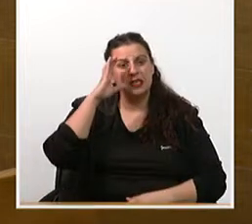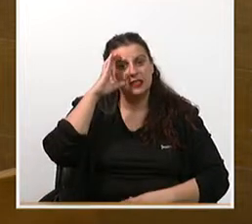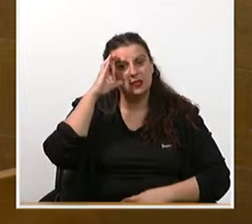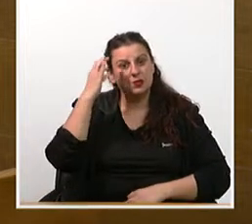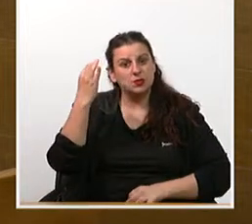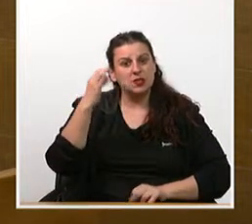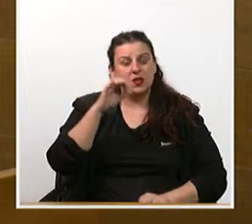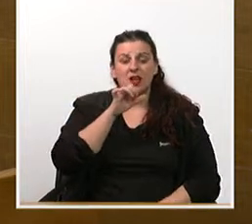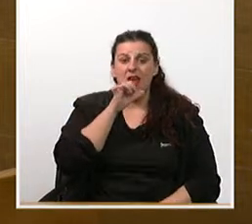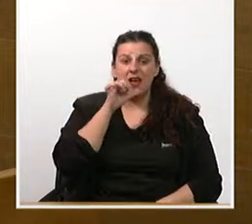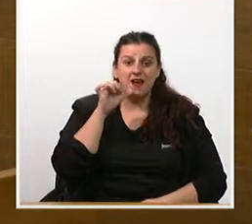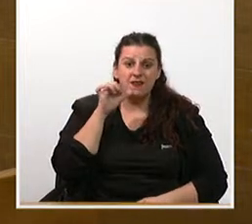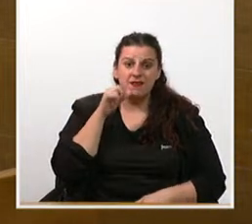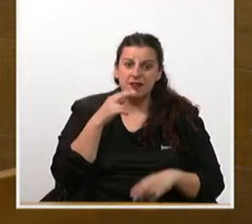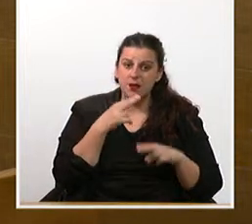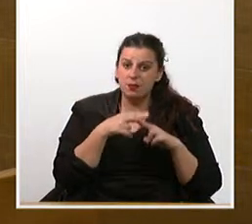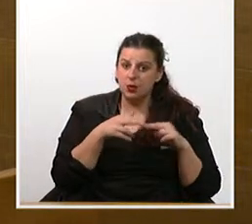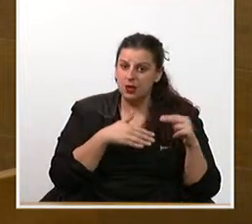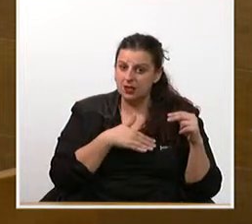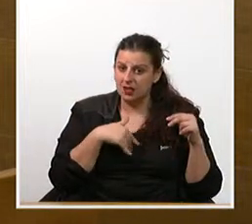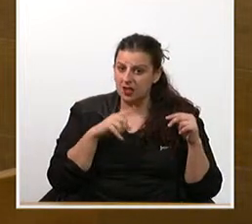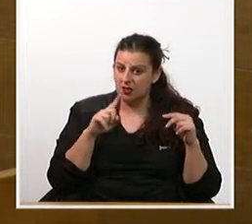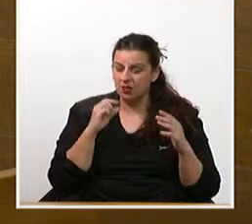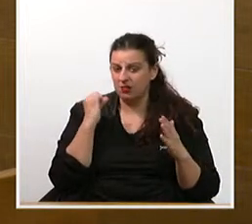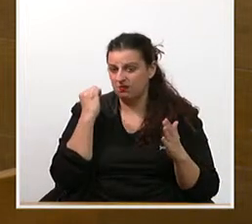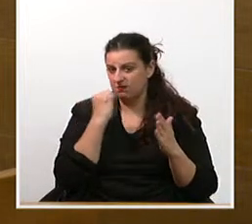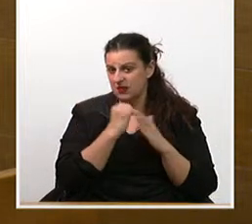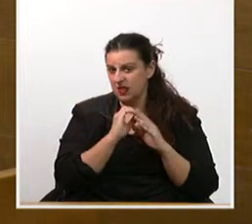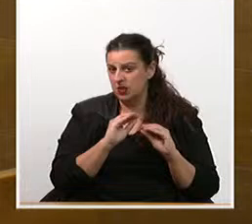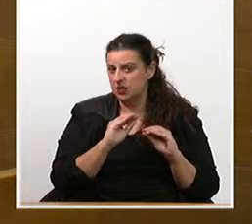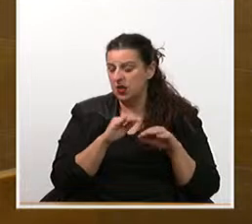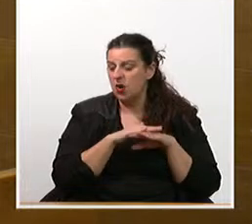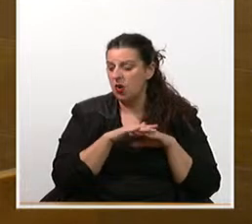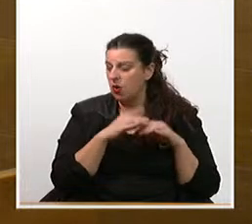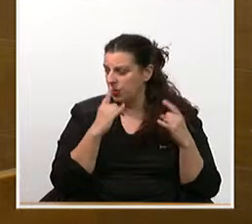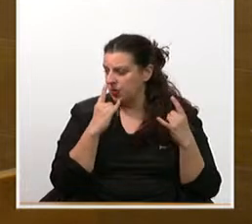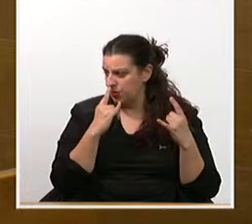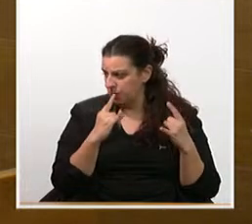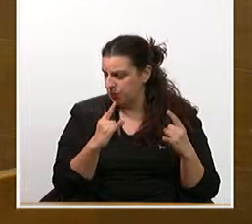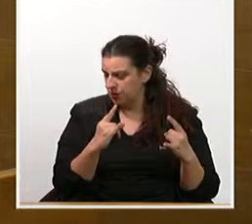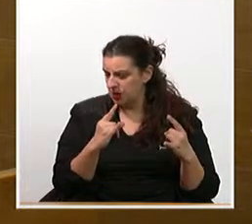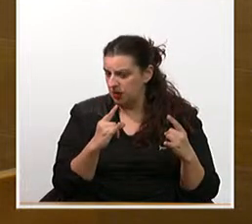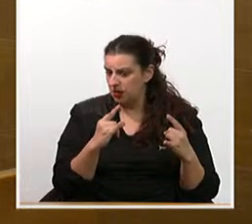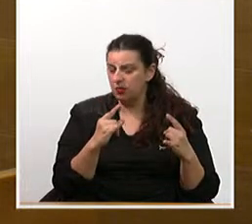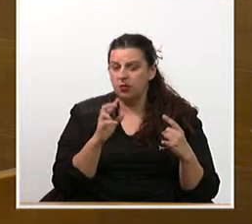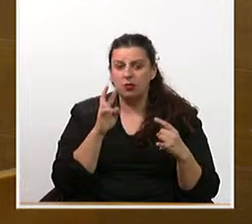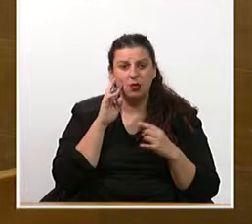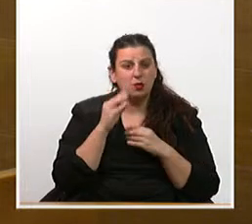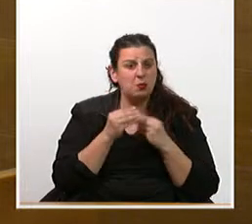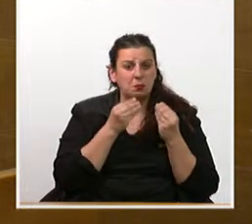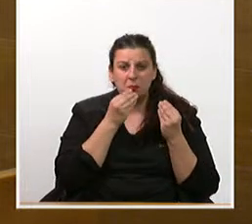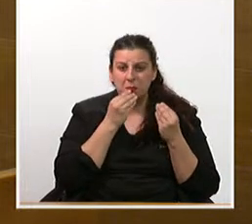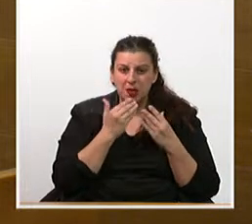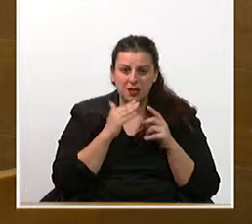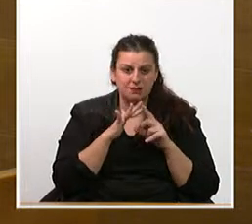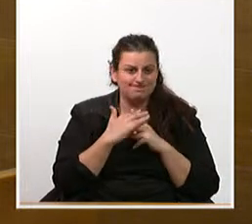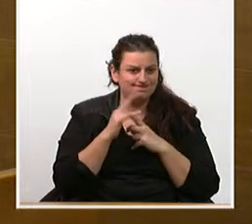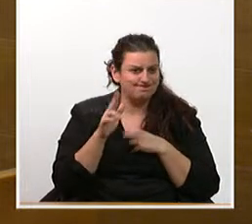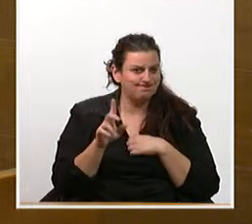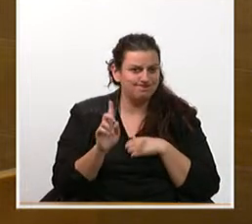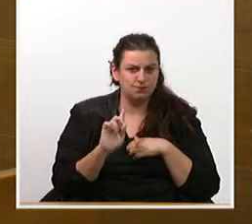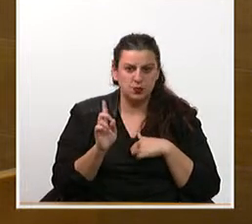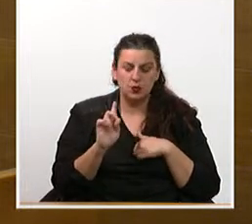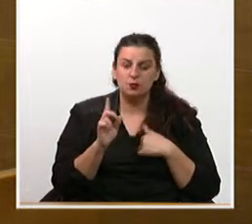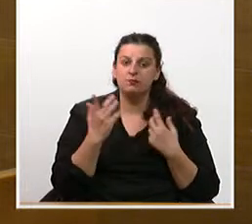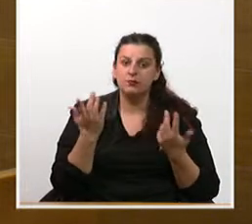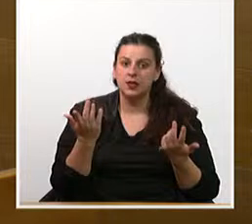voluntad política que ha sido el sello distintivo del gobierno del botánic que no estuvo a la altura de las circunstancias mientras